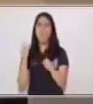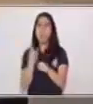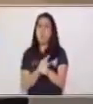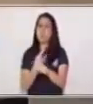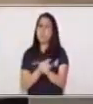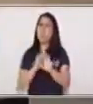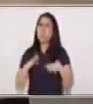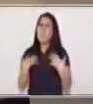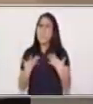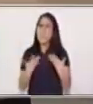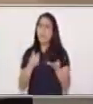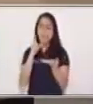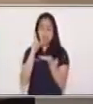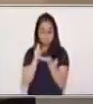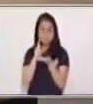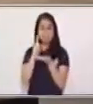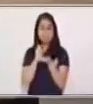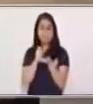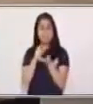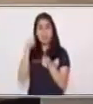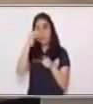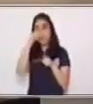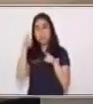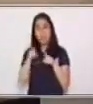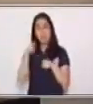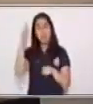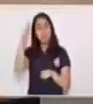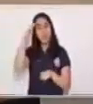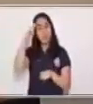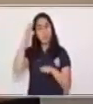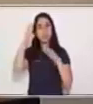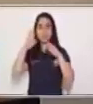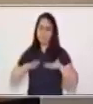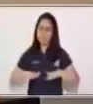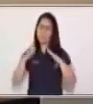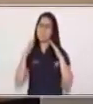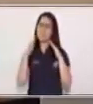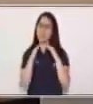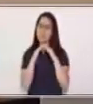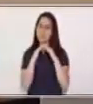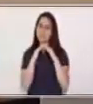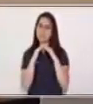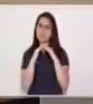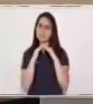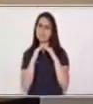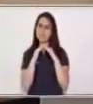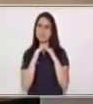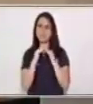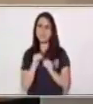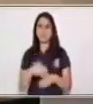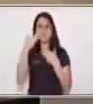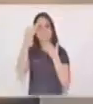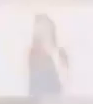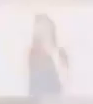gel antibacterial y principalmente recuerda quedarte en casa. Gracias.